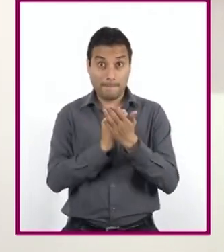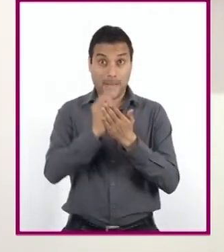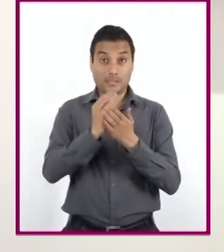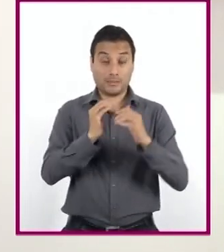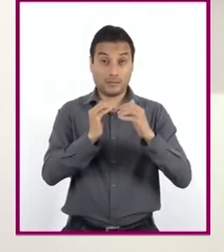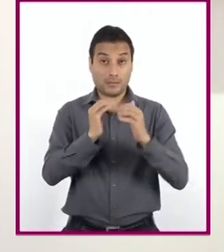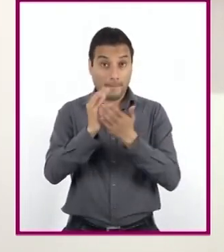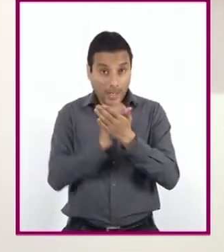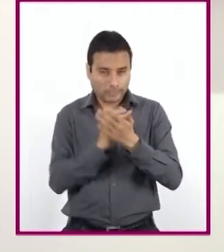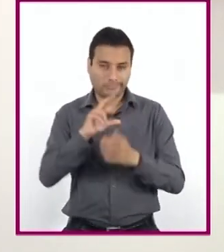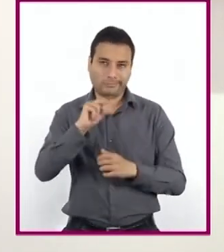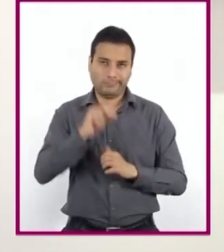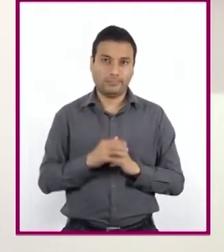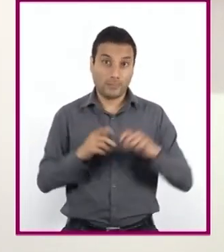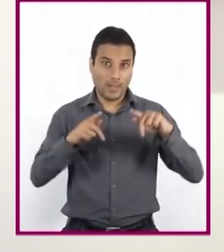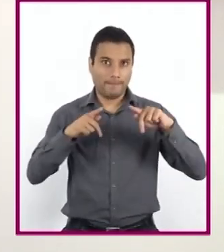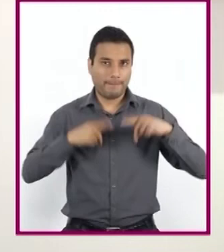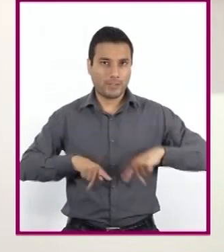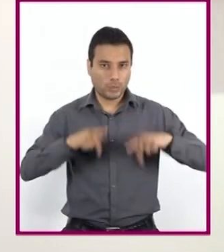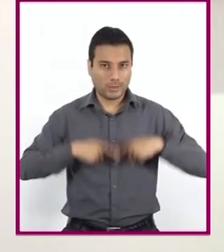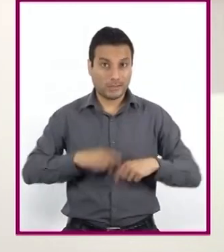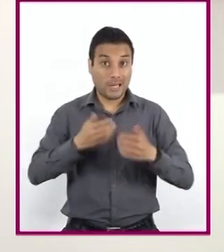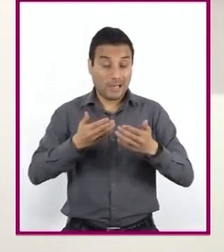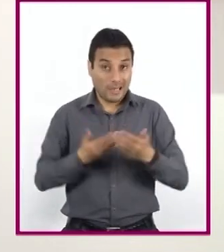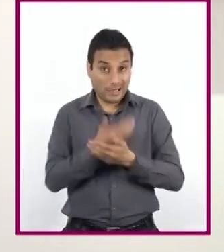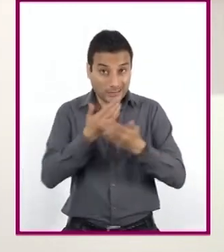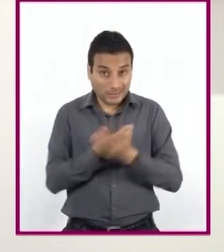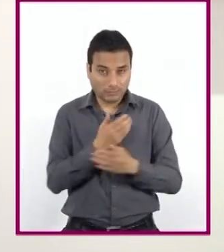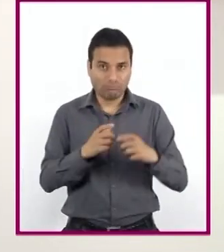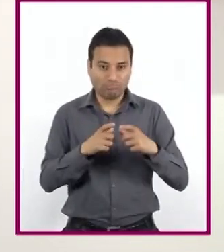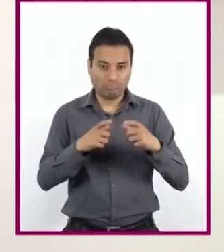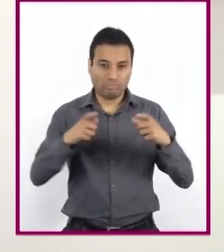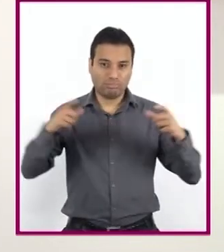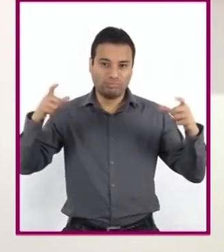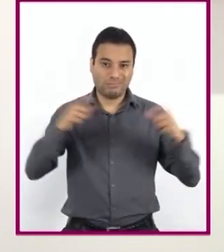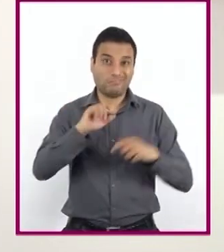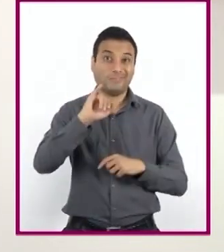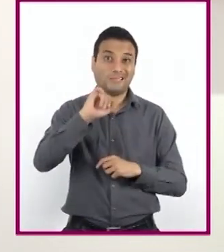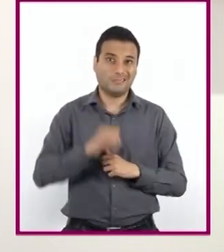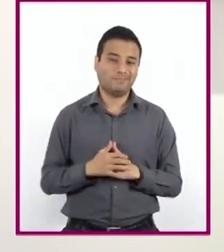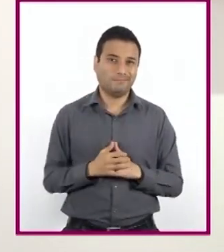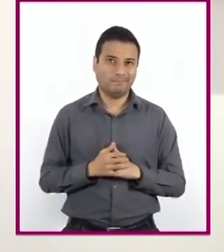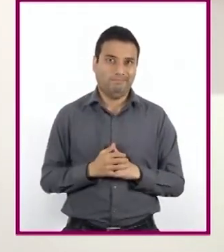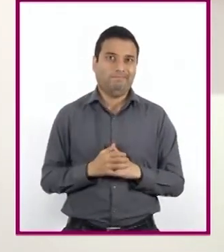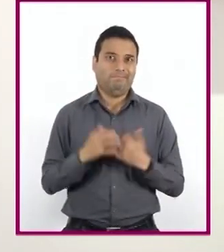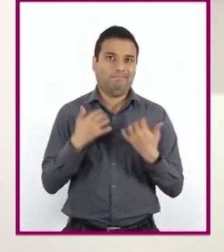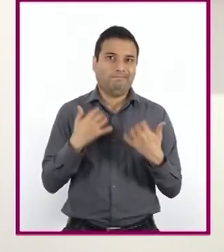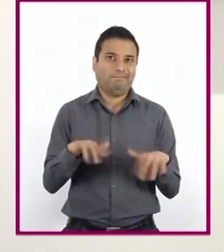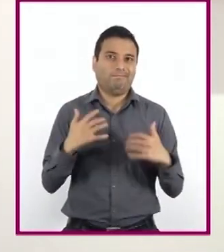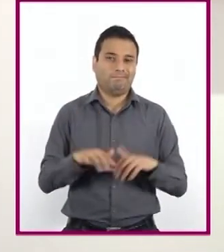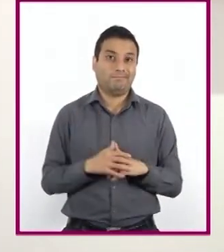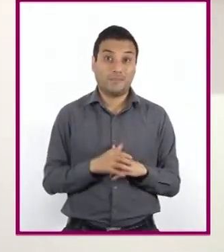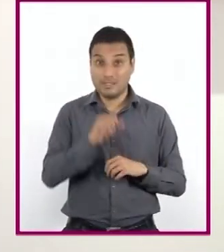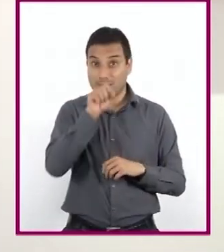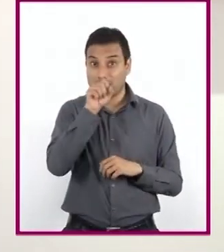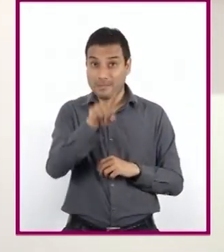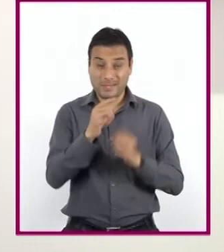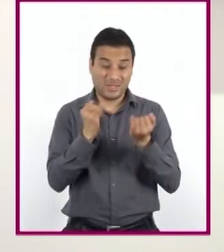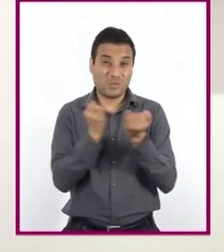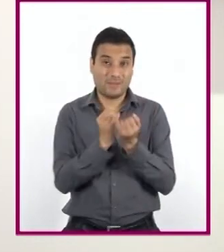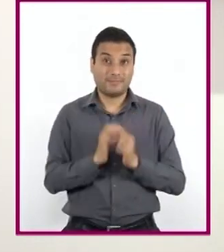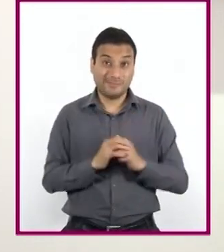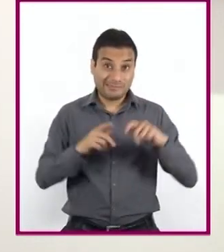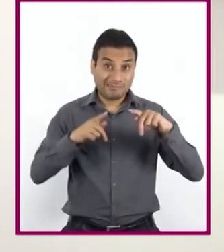pero la población humana sí ha crecido drásticamente y por lo tanto ha crecido también la necesidad